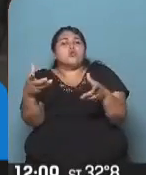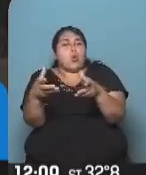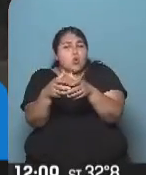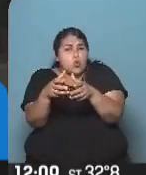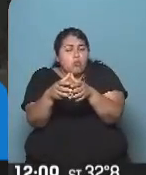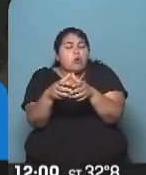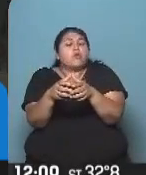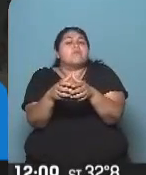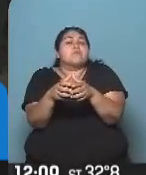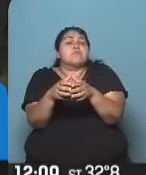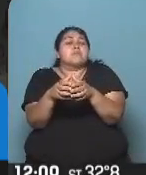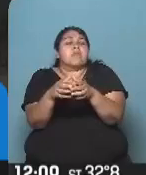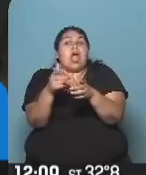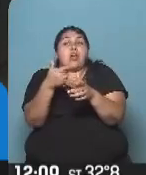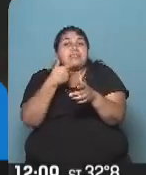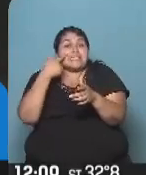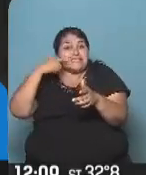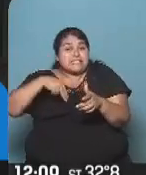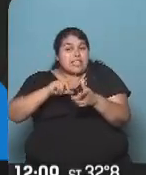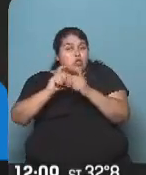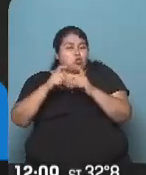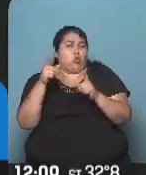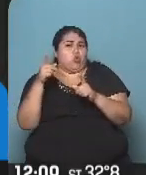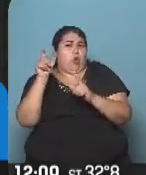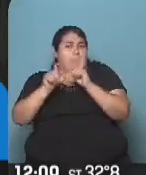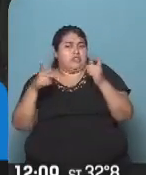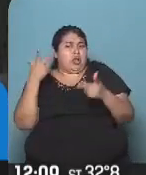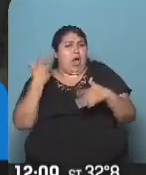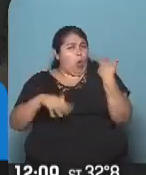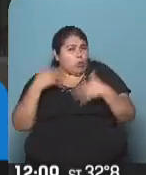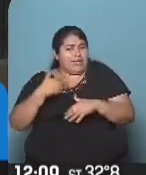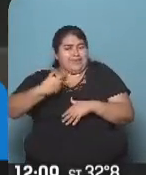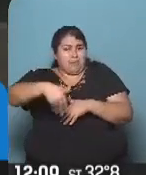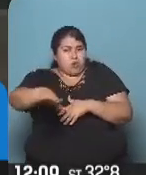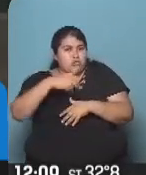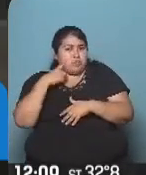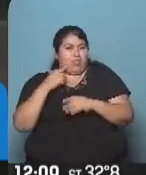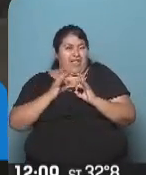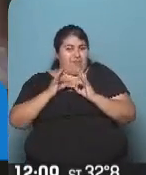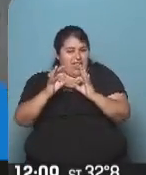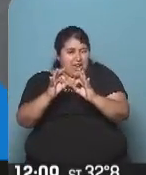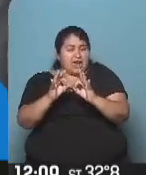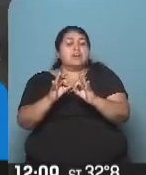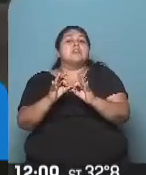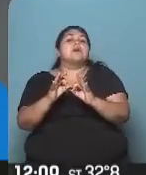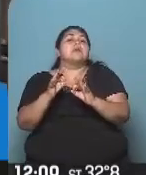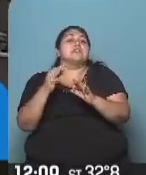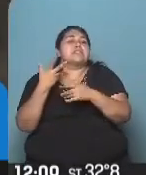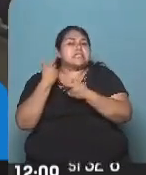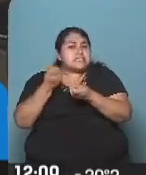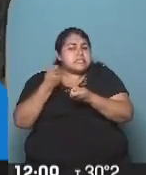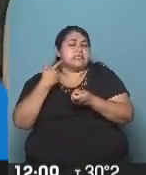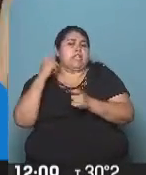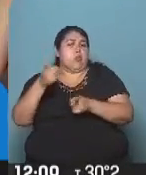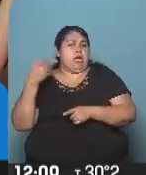que son aquellos que vinieron sin turno porque tienen la urgencia de viajar en los próximos días y tentaron la posibilidad de acercarse